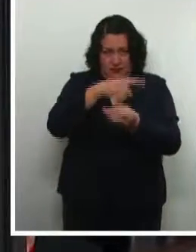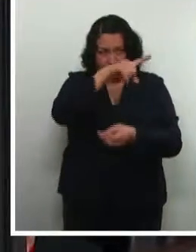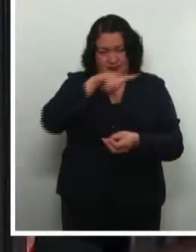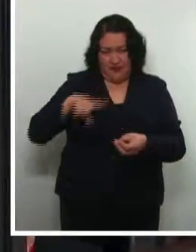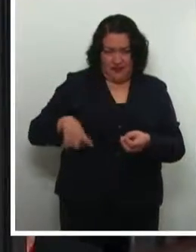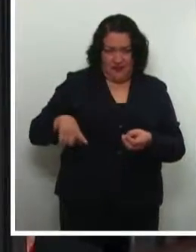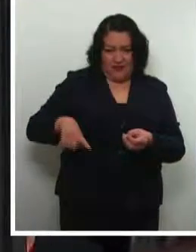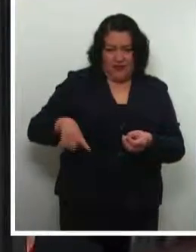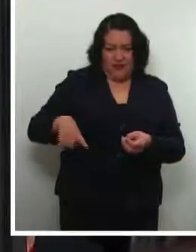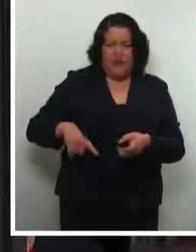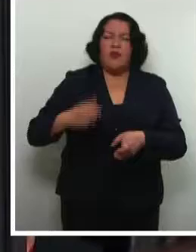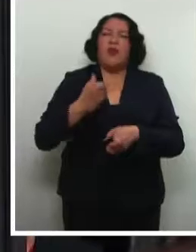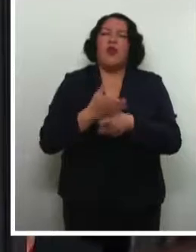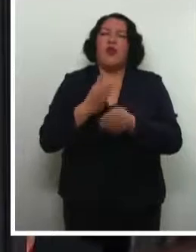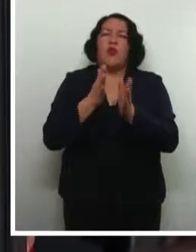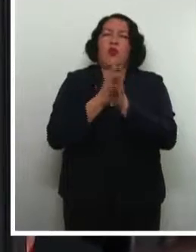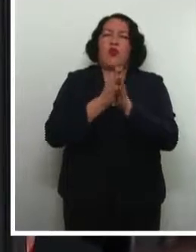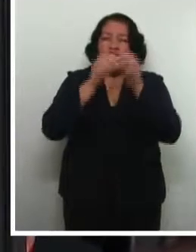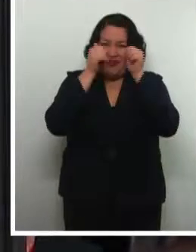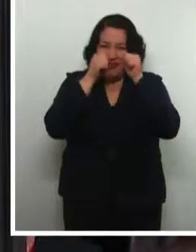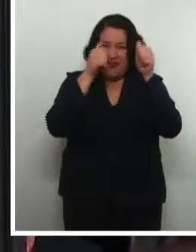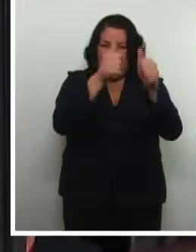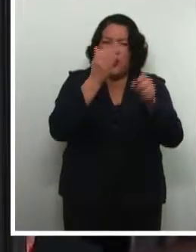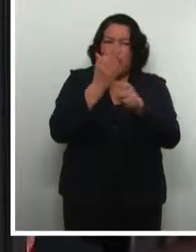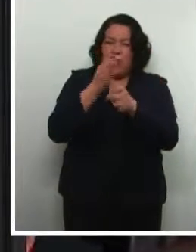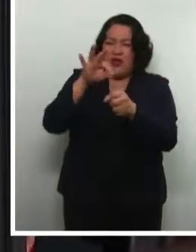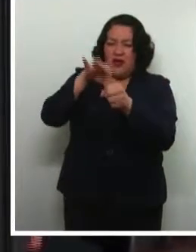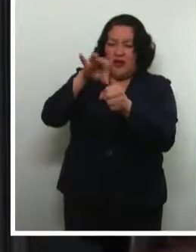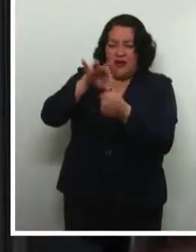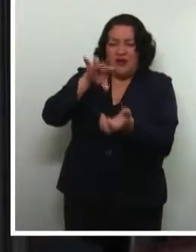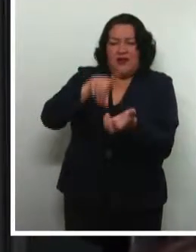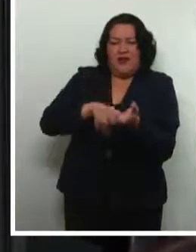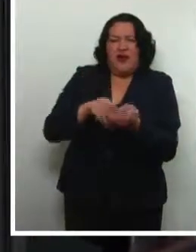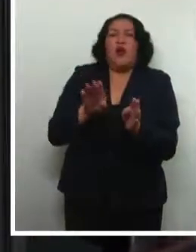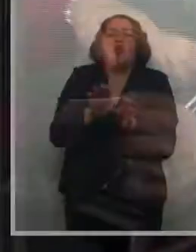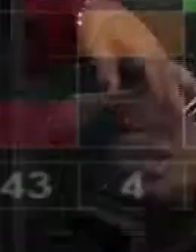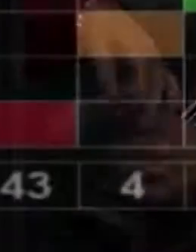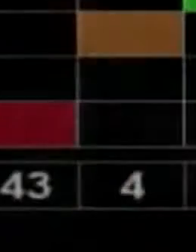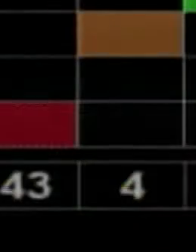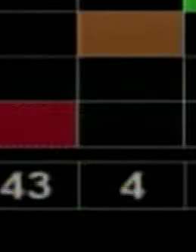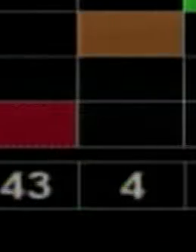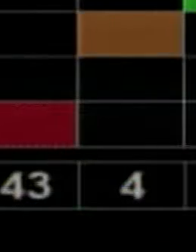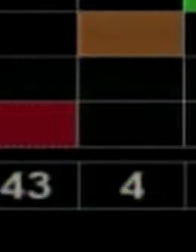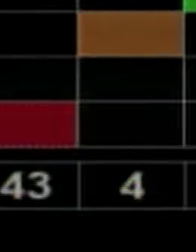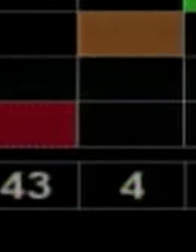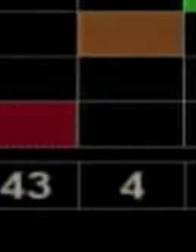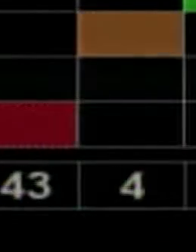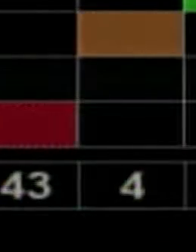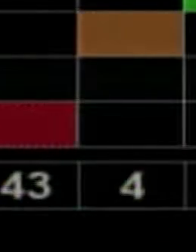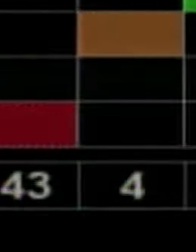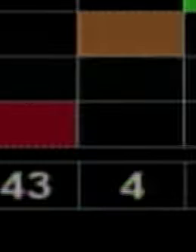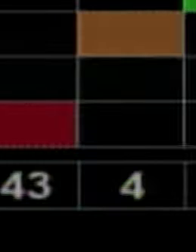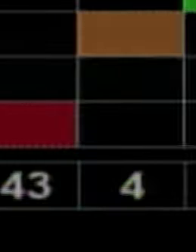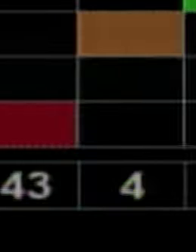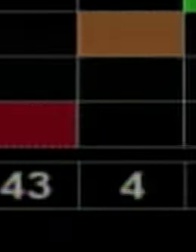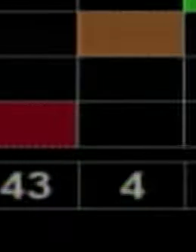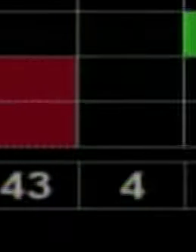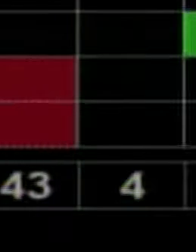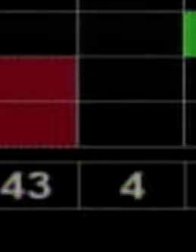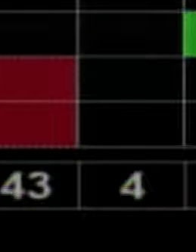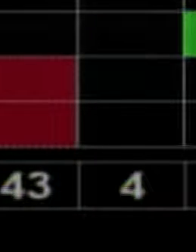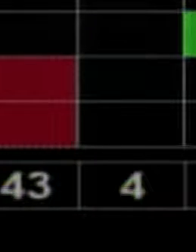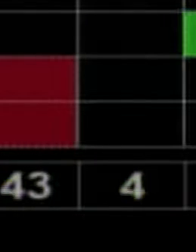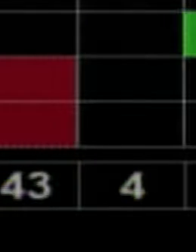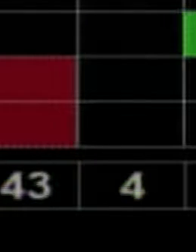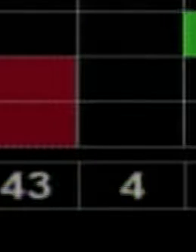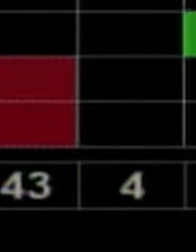pública. Escuchemos precisamente el resultado de esta votación, ya que el tablero electrónico ha